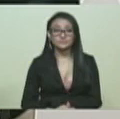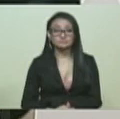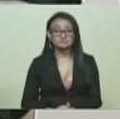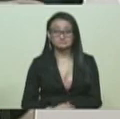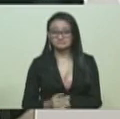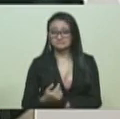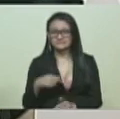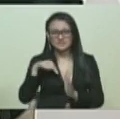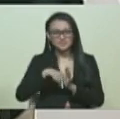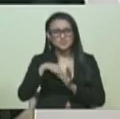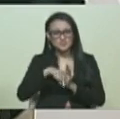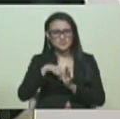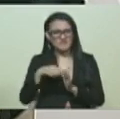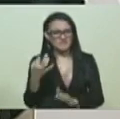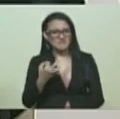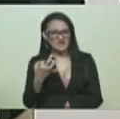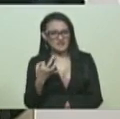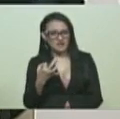antidemocráticos.